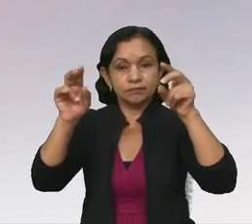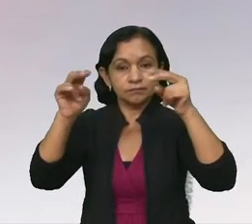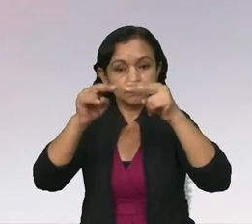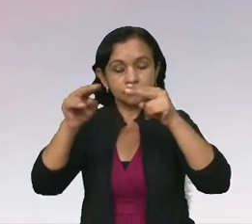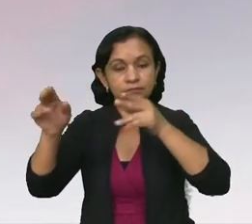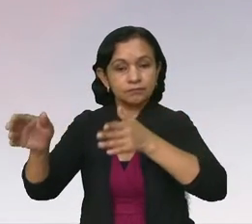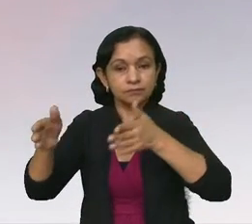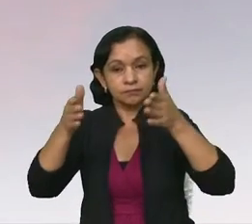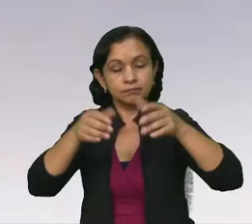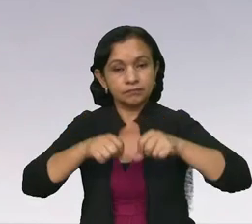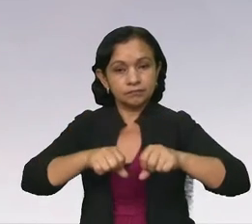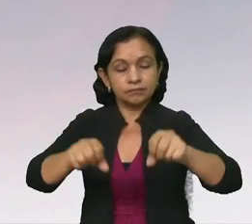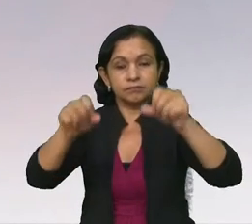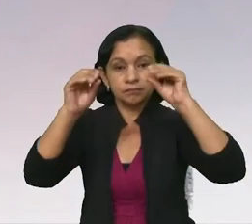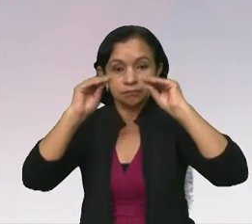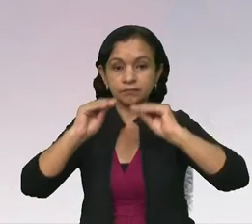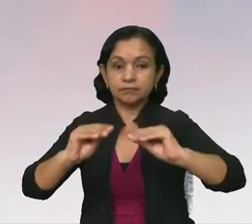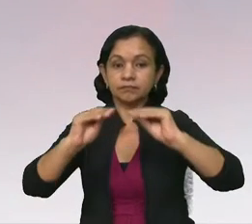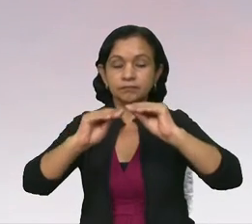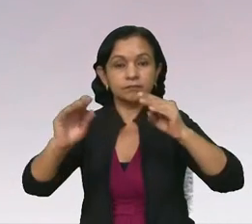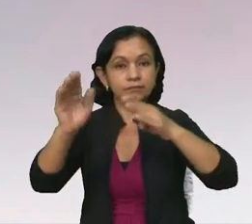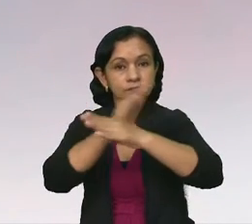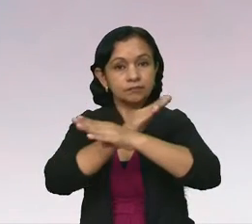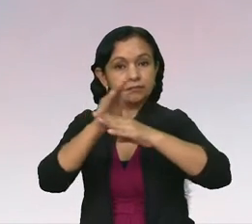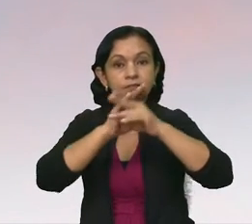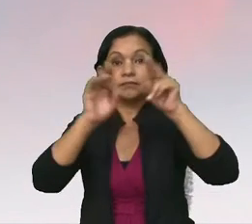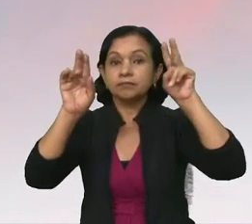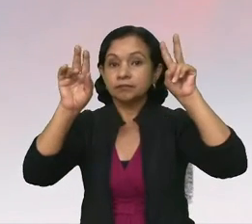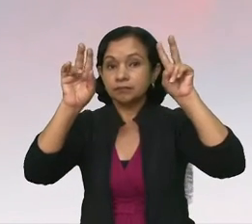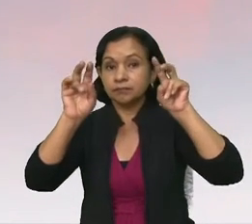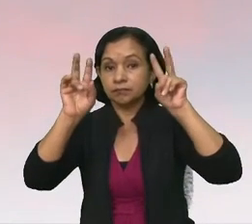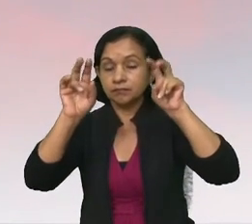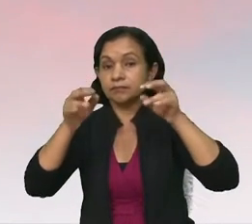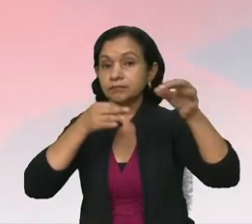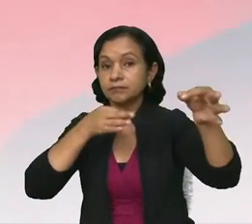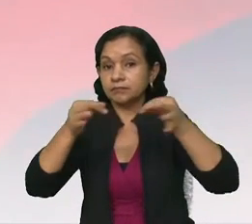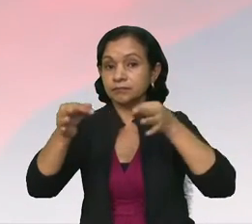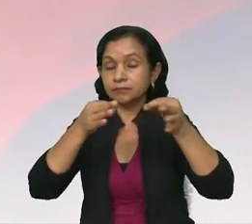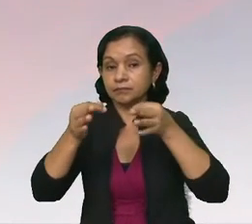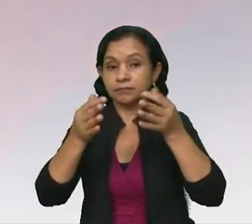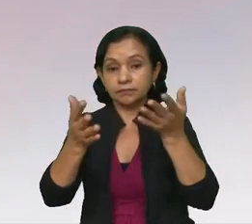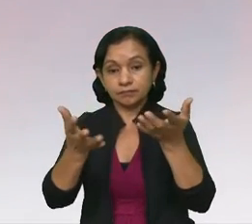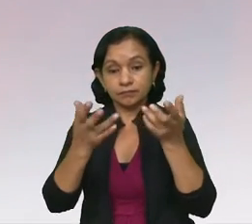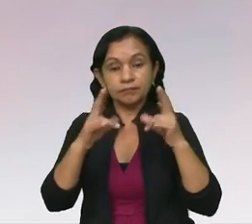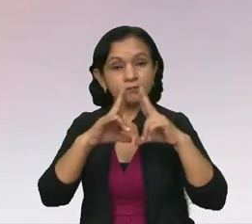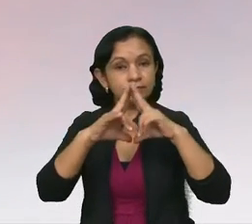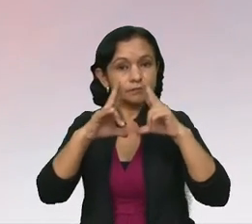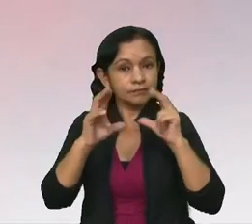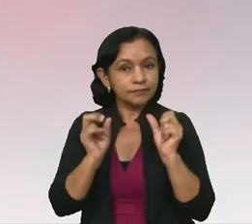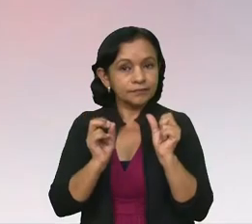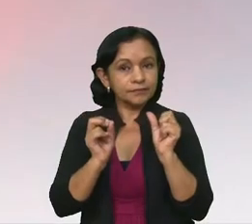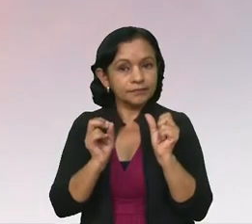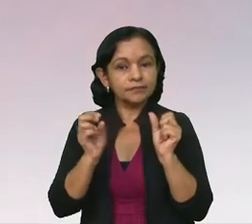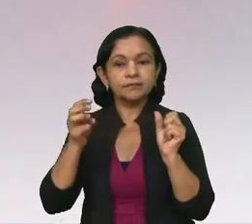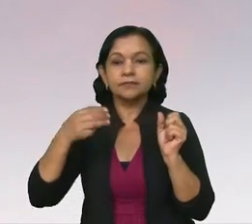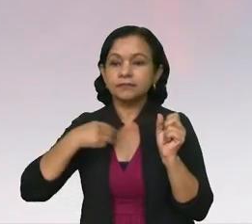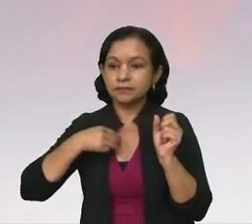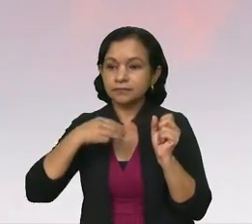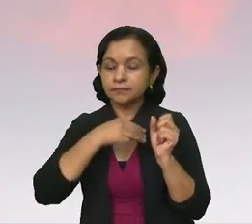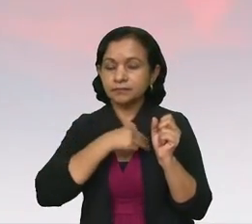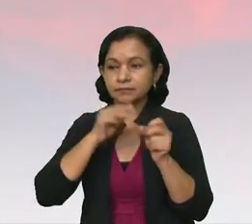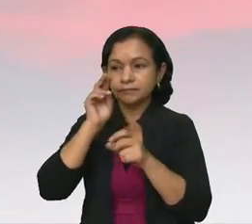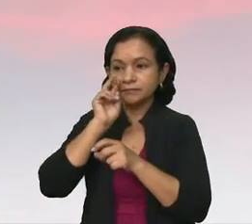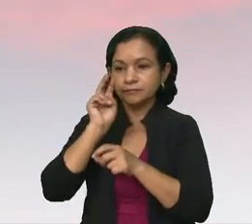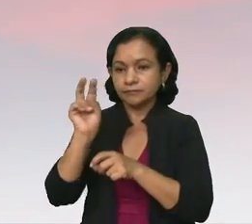aduanas, educación, y se dejó sentado el interés de Nicaragua de ser miembro